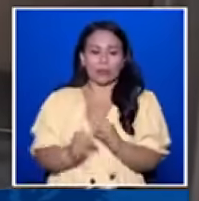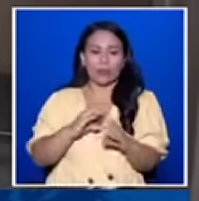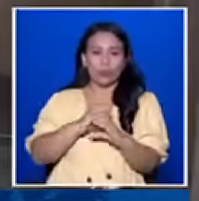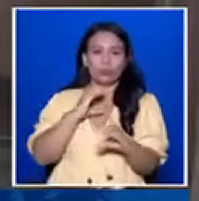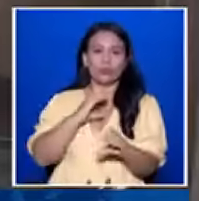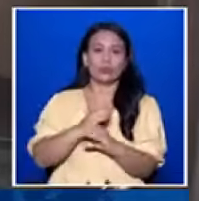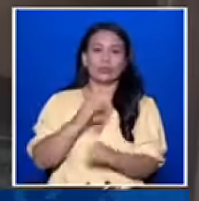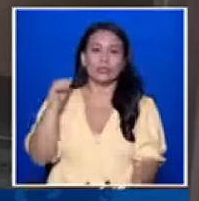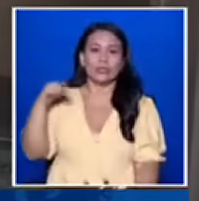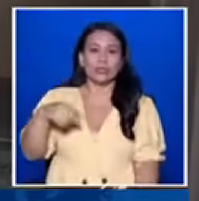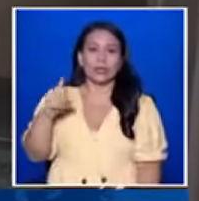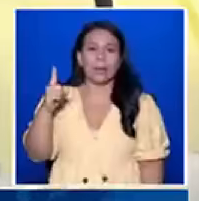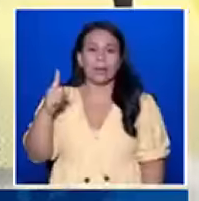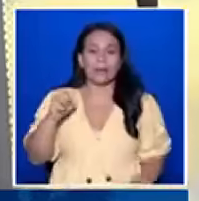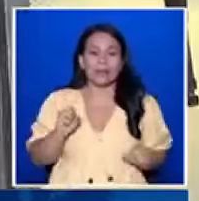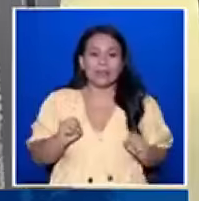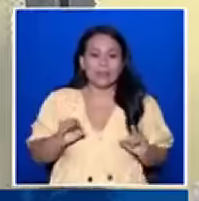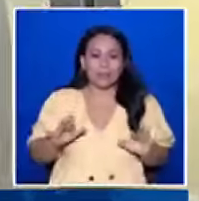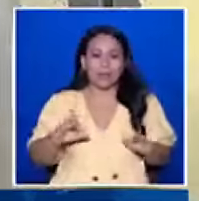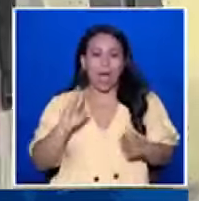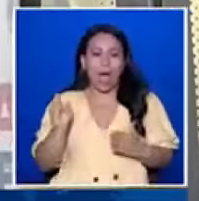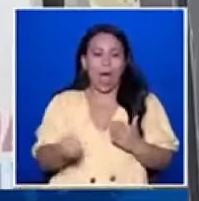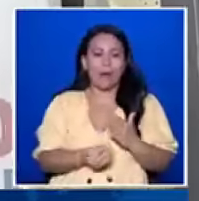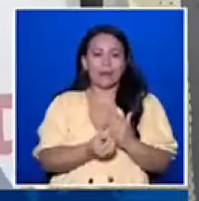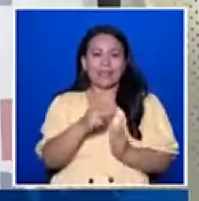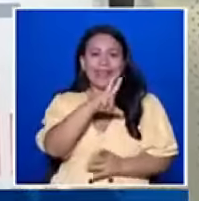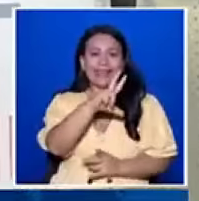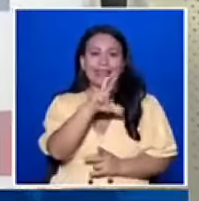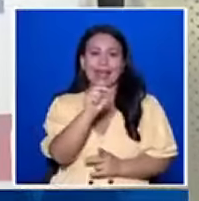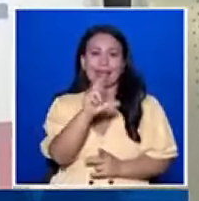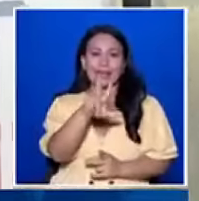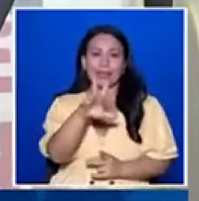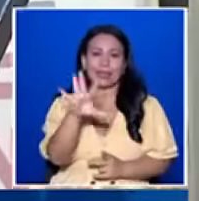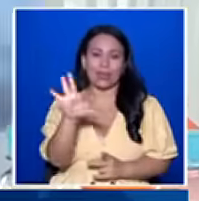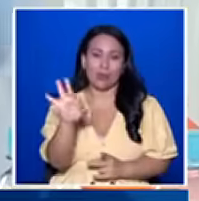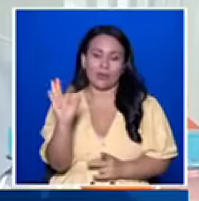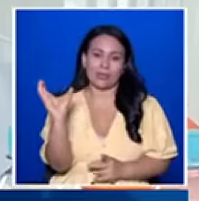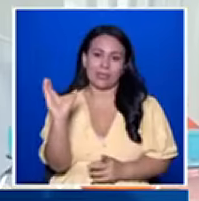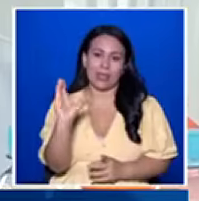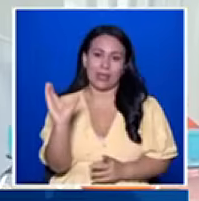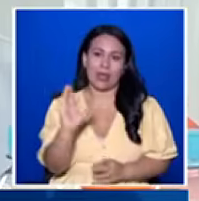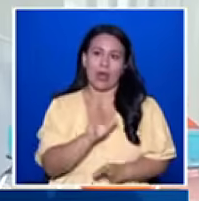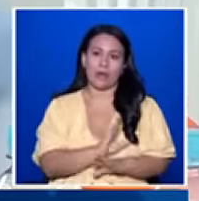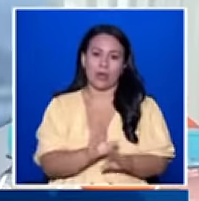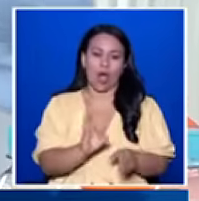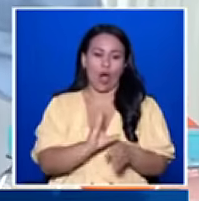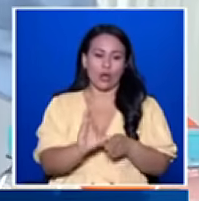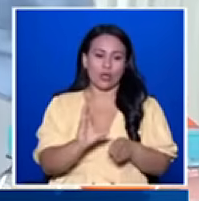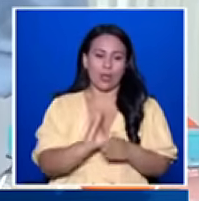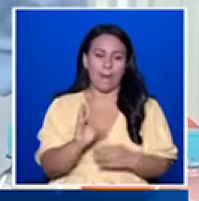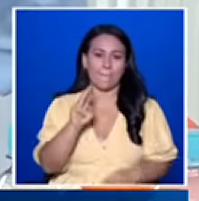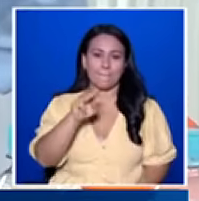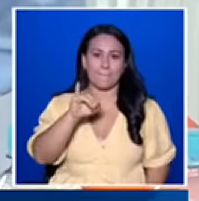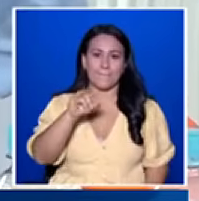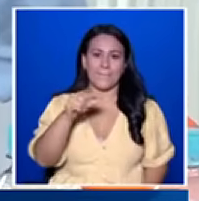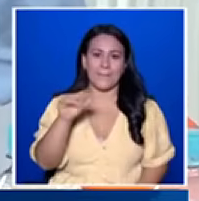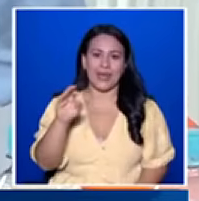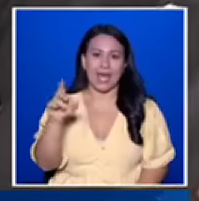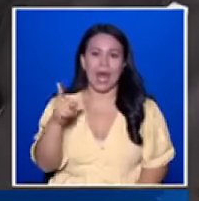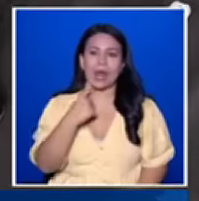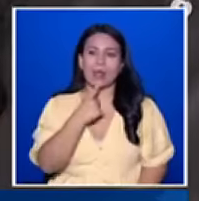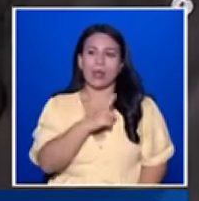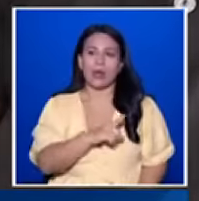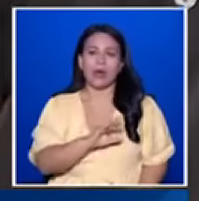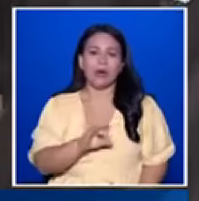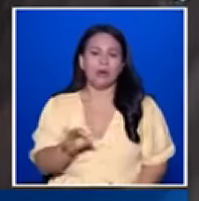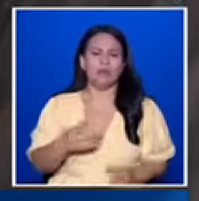urbano, que desde este 1 de septiembre aumentó de 30 a 39 centavos. El concejal Miguel Morocho aseguró que los transportistas actuaron